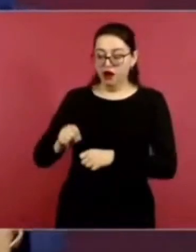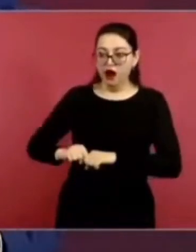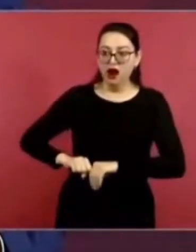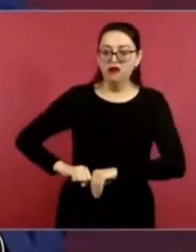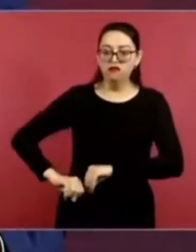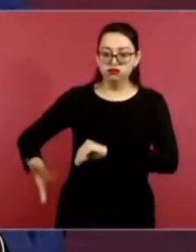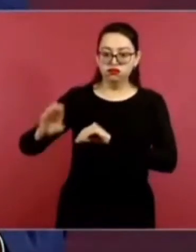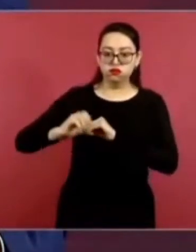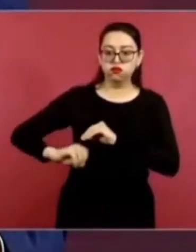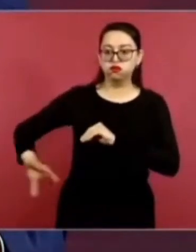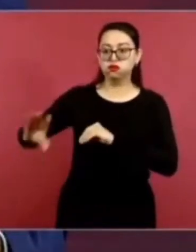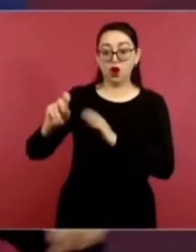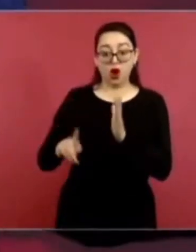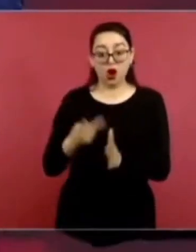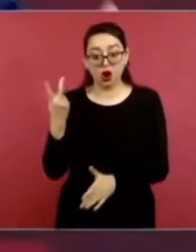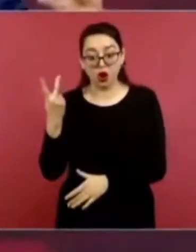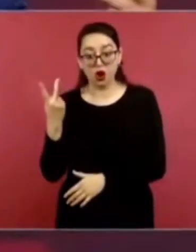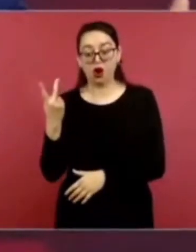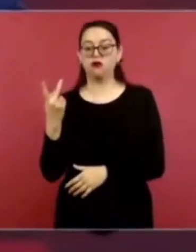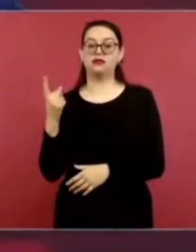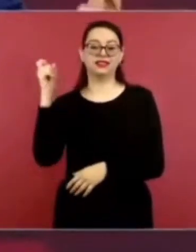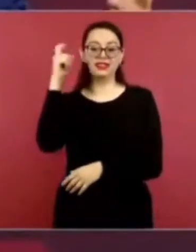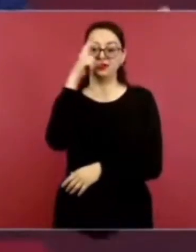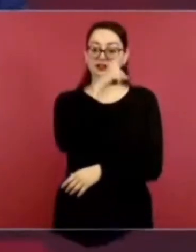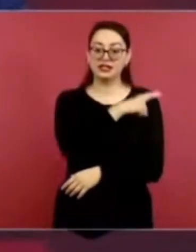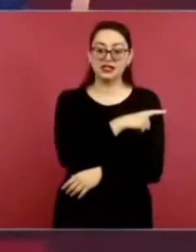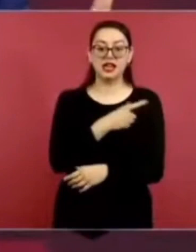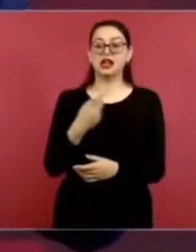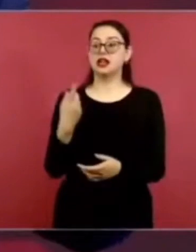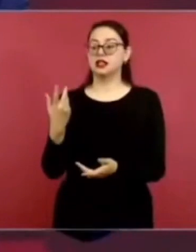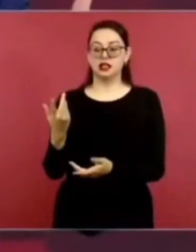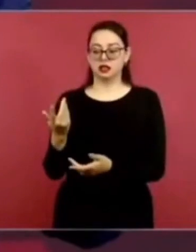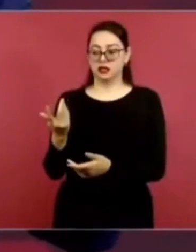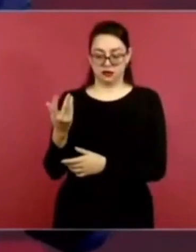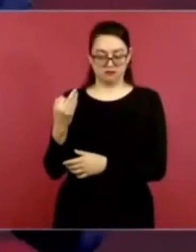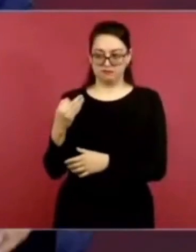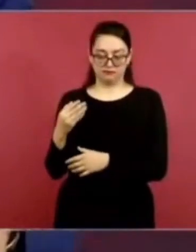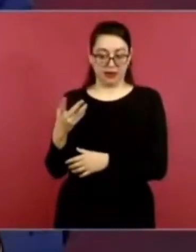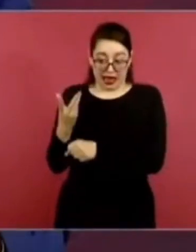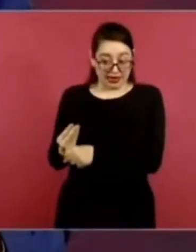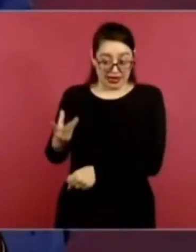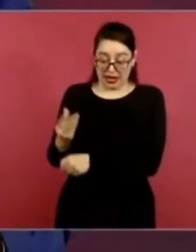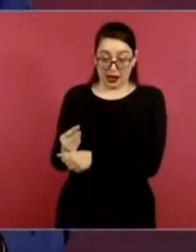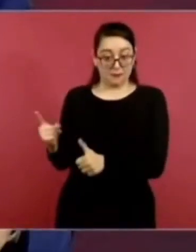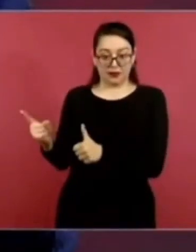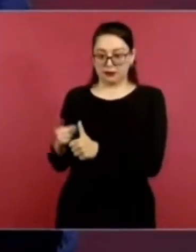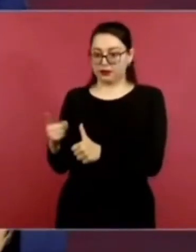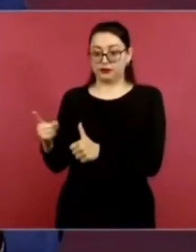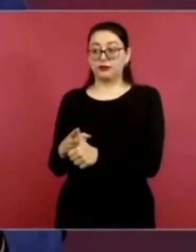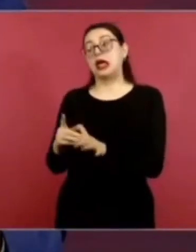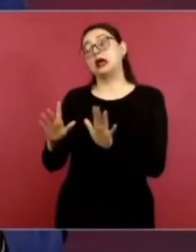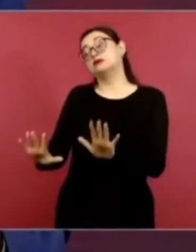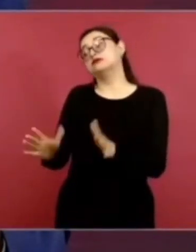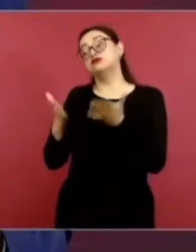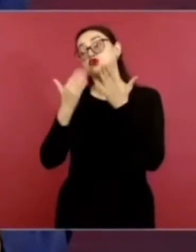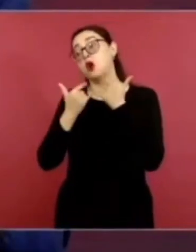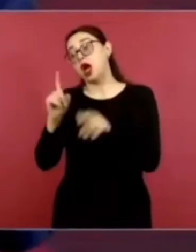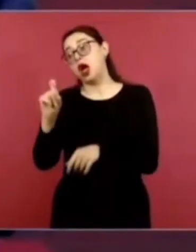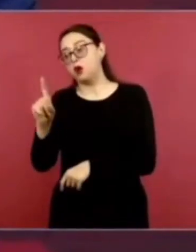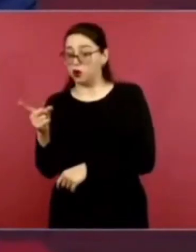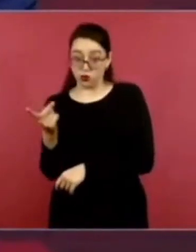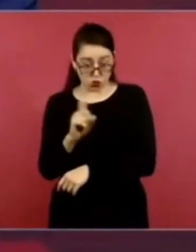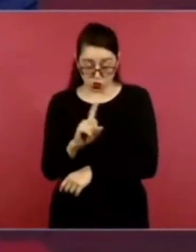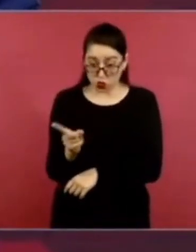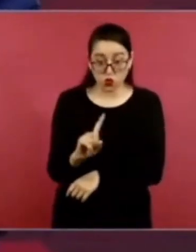tiempo y necesitamos seguir entregando agua y se está haciendo.